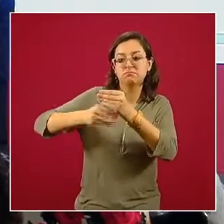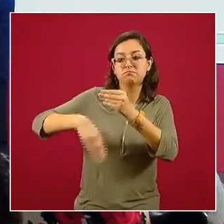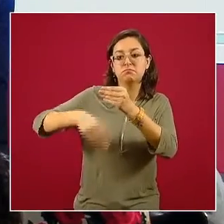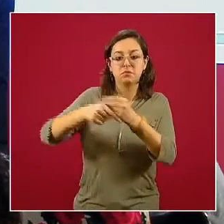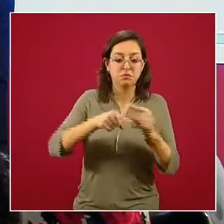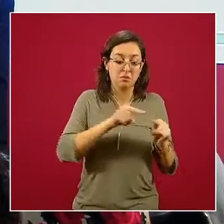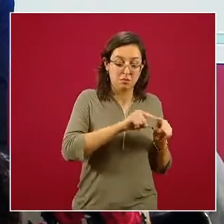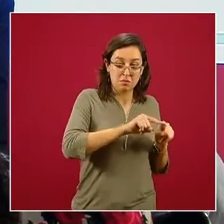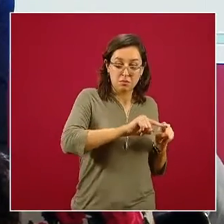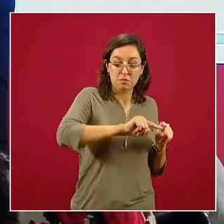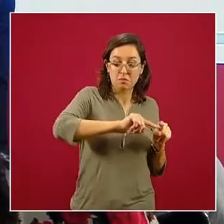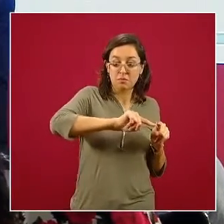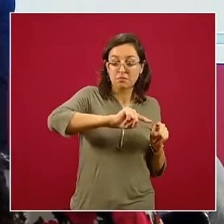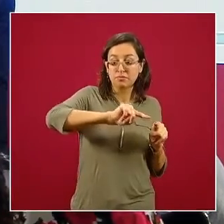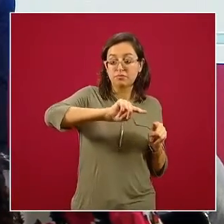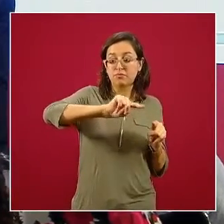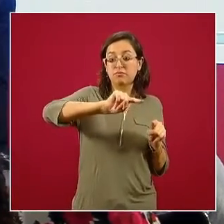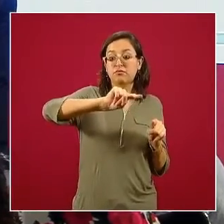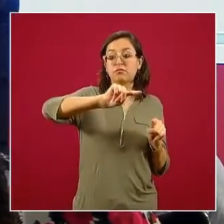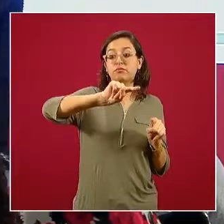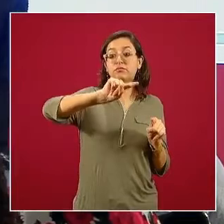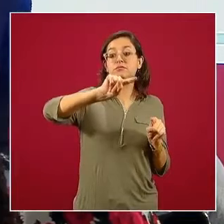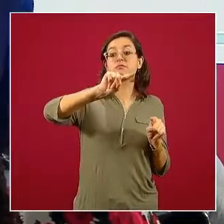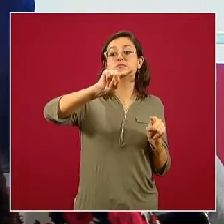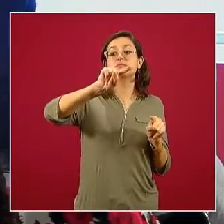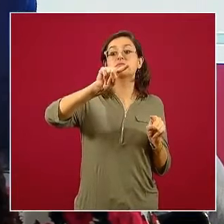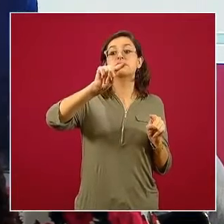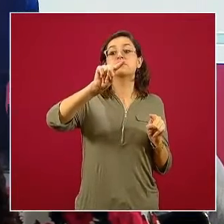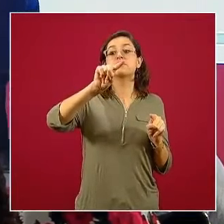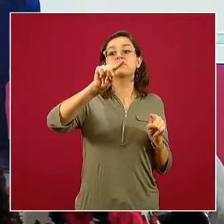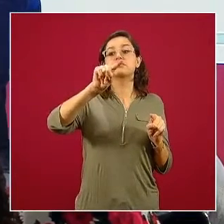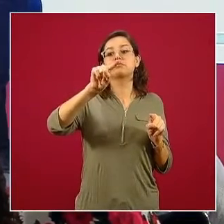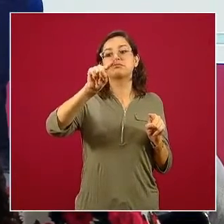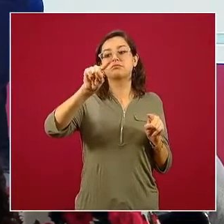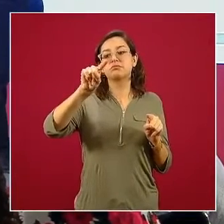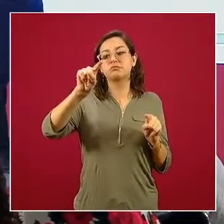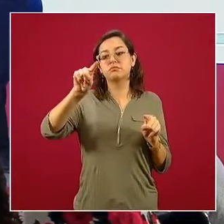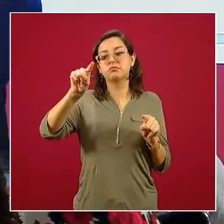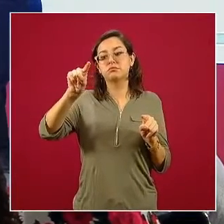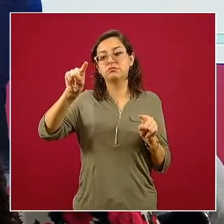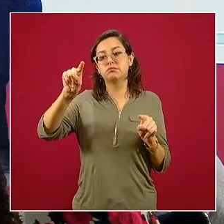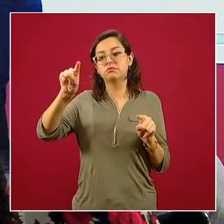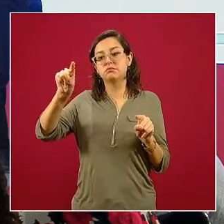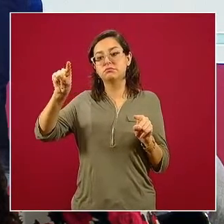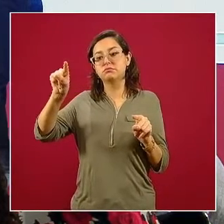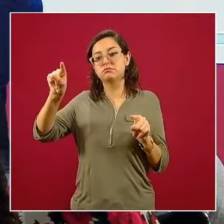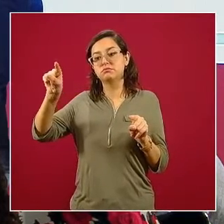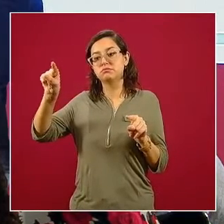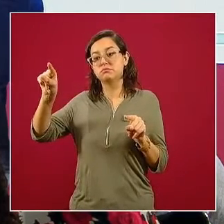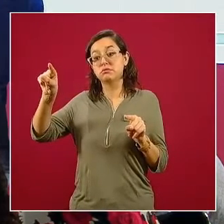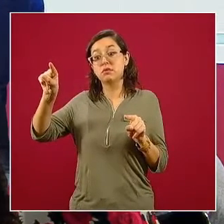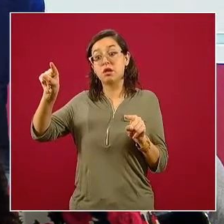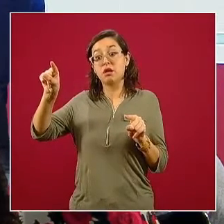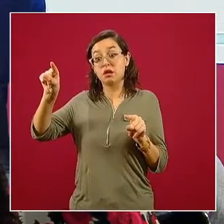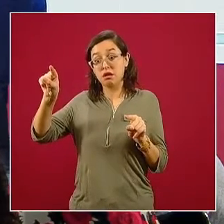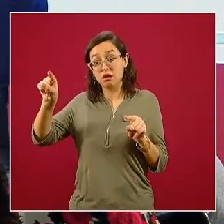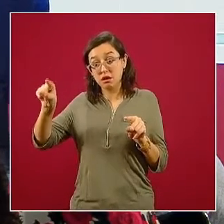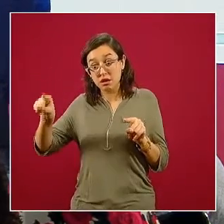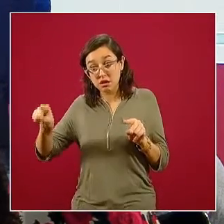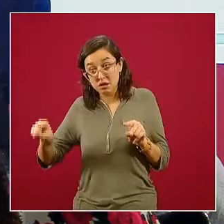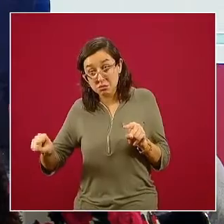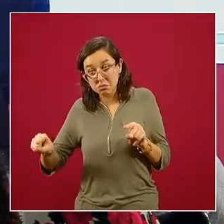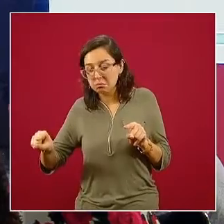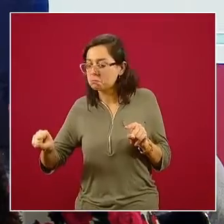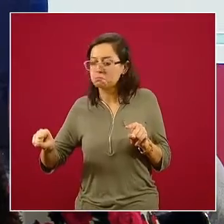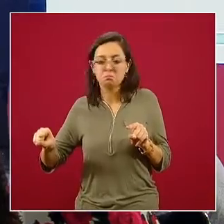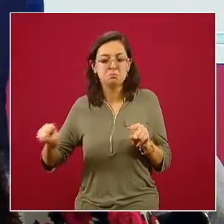diferente. Eventualmente llegará un punto en donde ya va a ser completamente plana, pero nunca va a